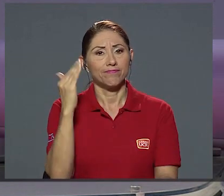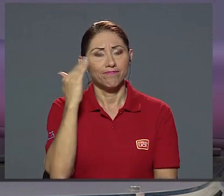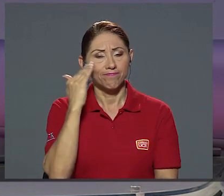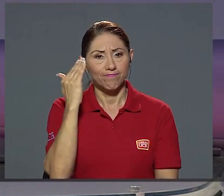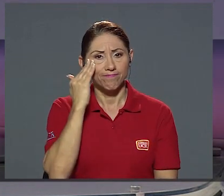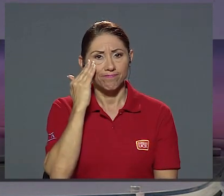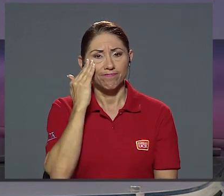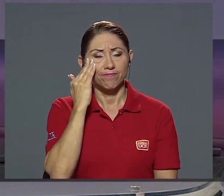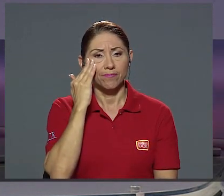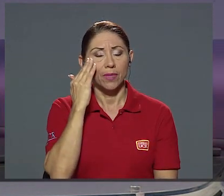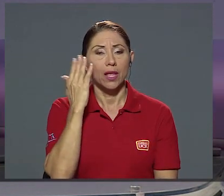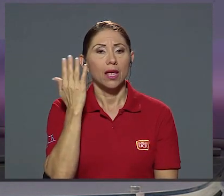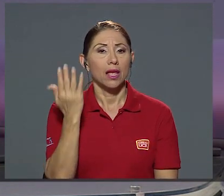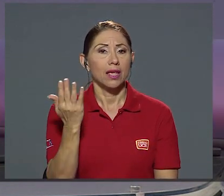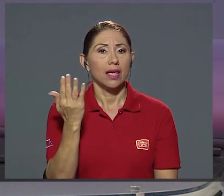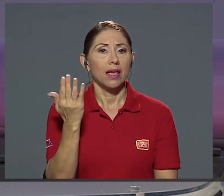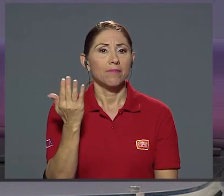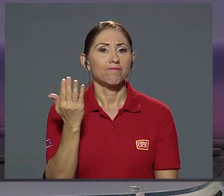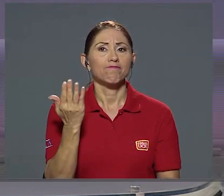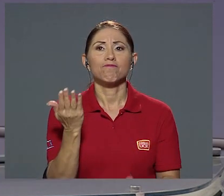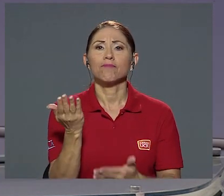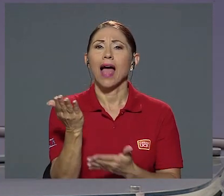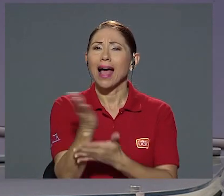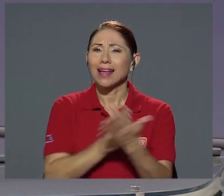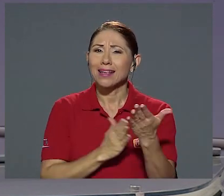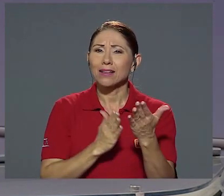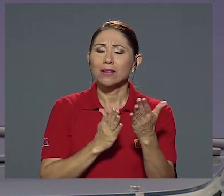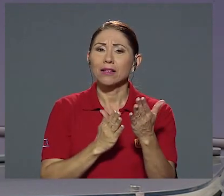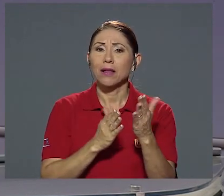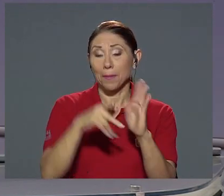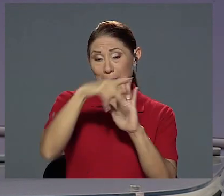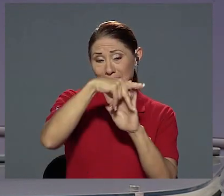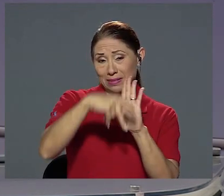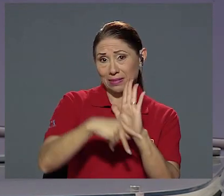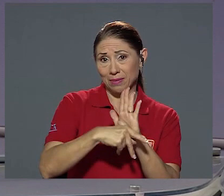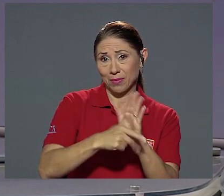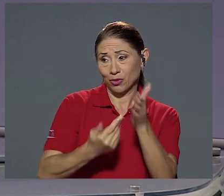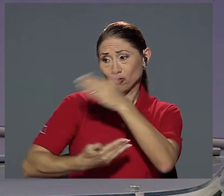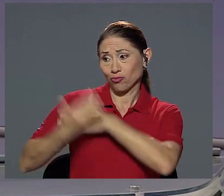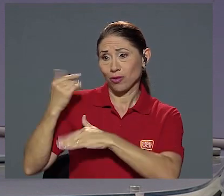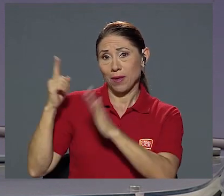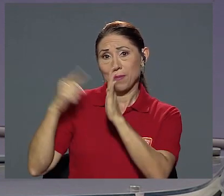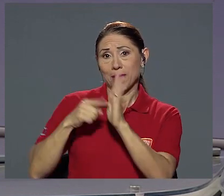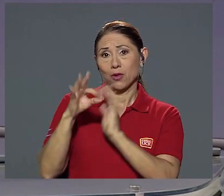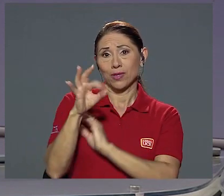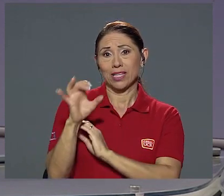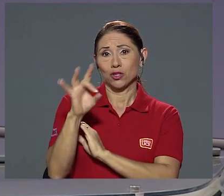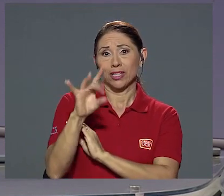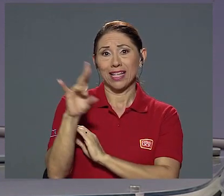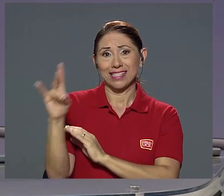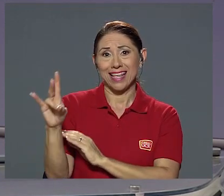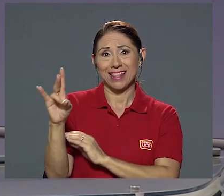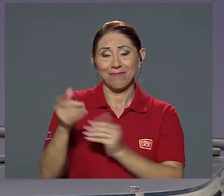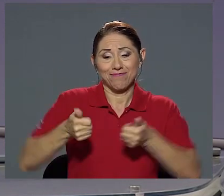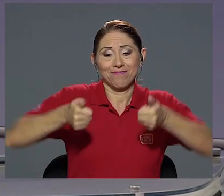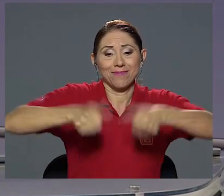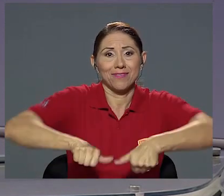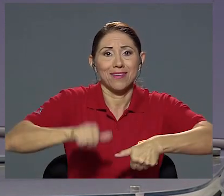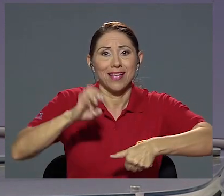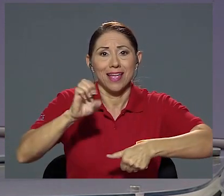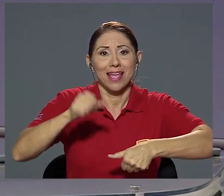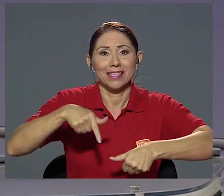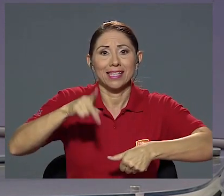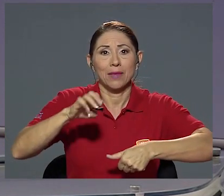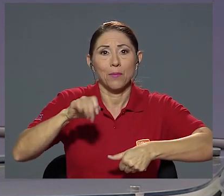tomar en cuenta de que aquellos postulados que se planteó en el 87 Esquipula de construir